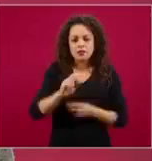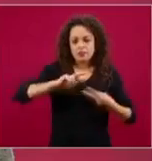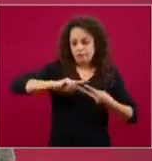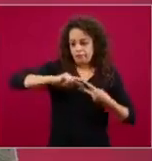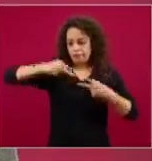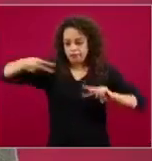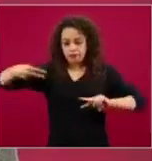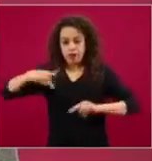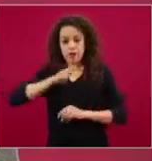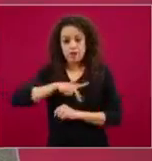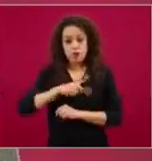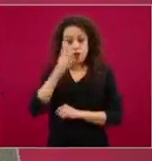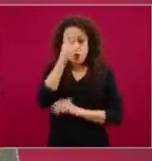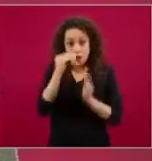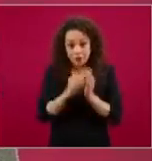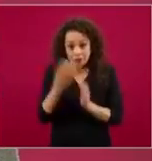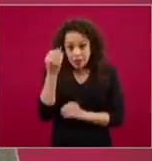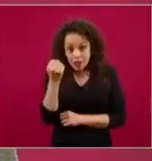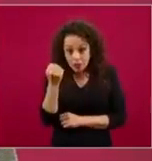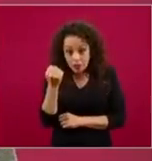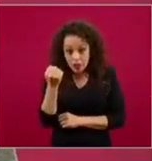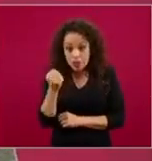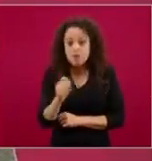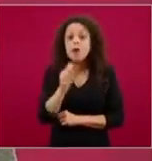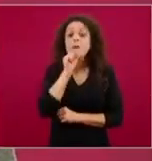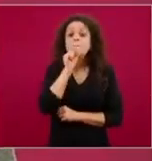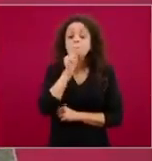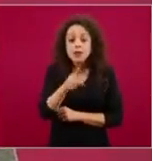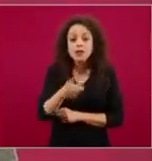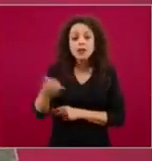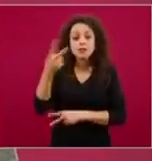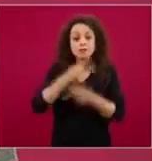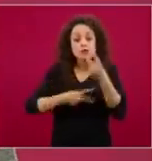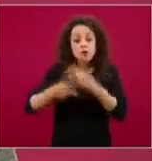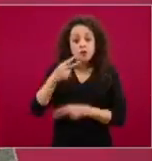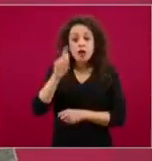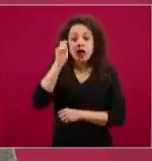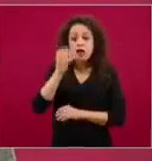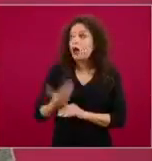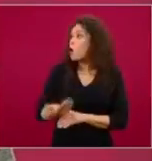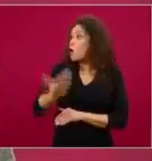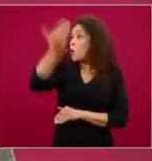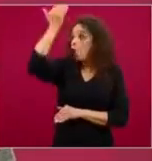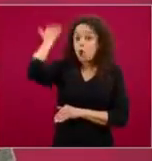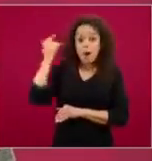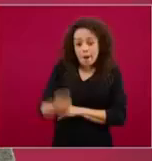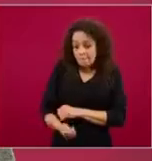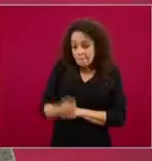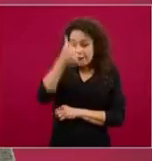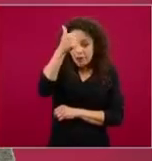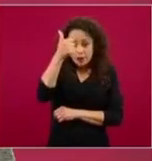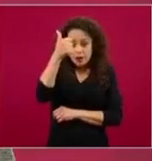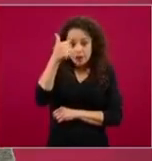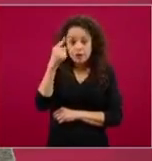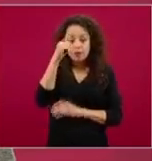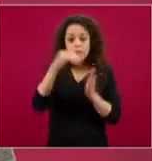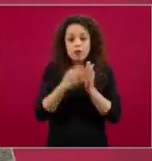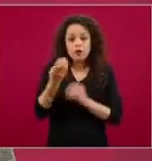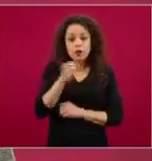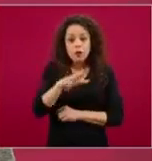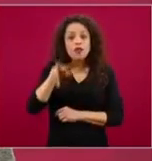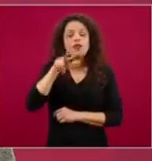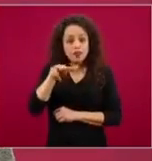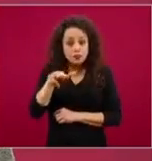2009 todavía venían del original H1N1 de 1918. Pero